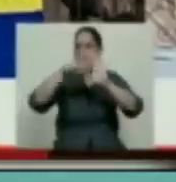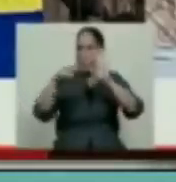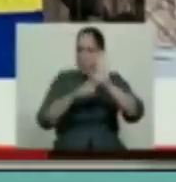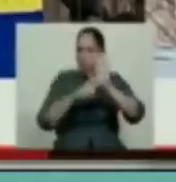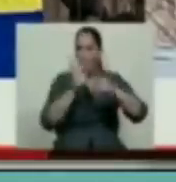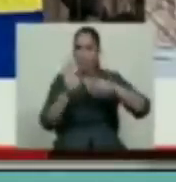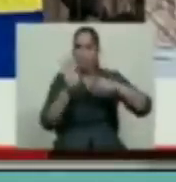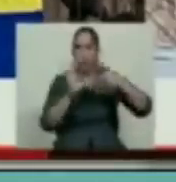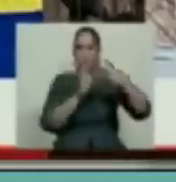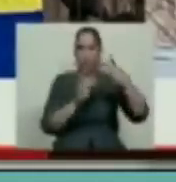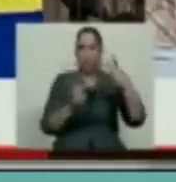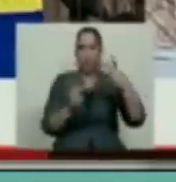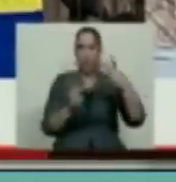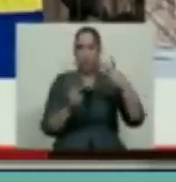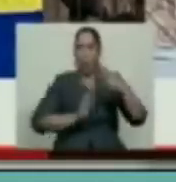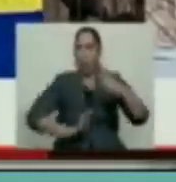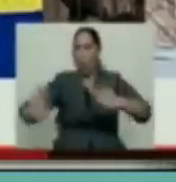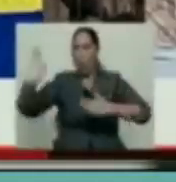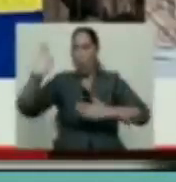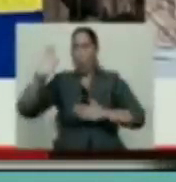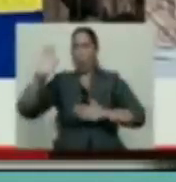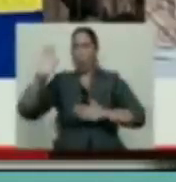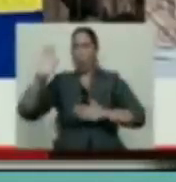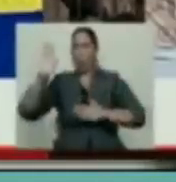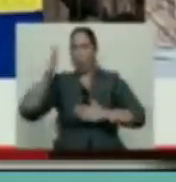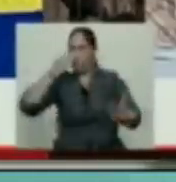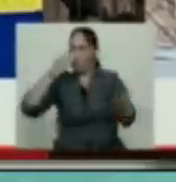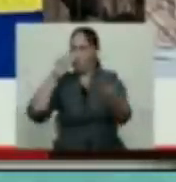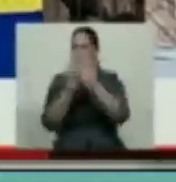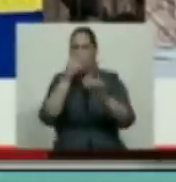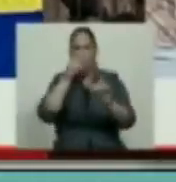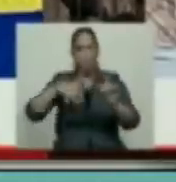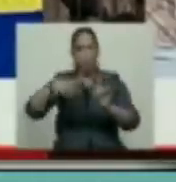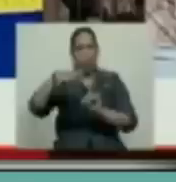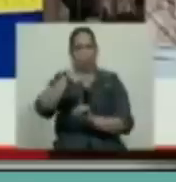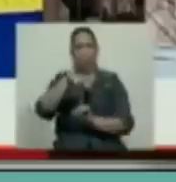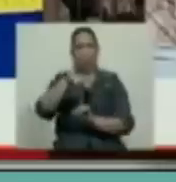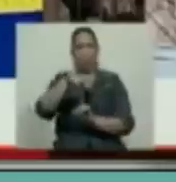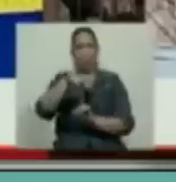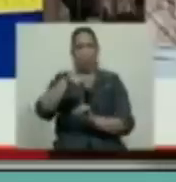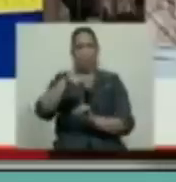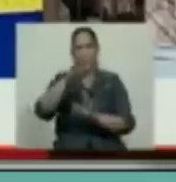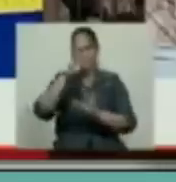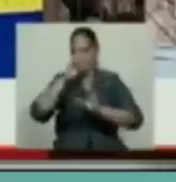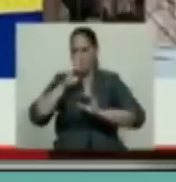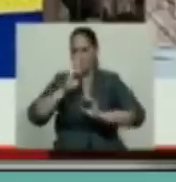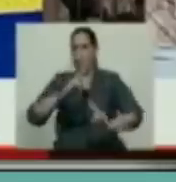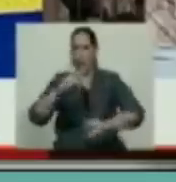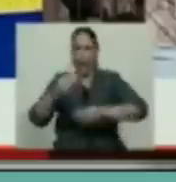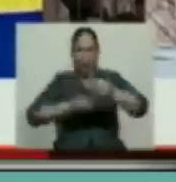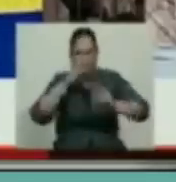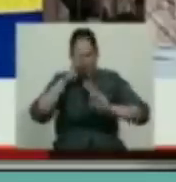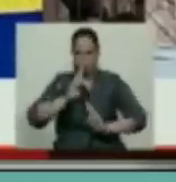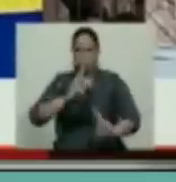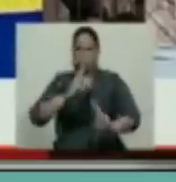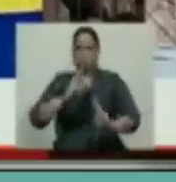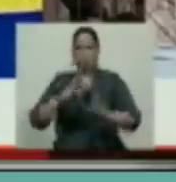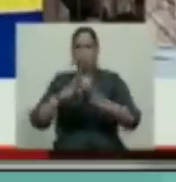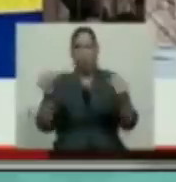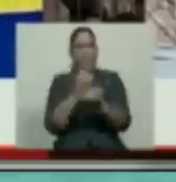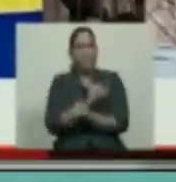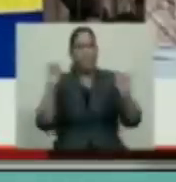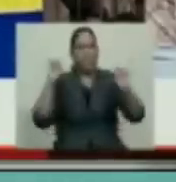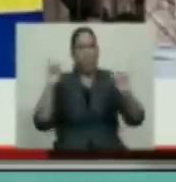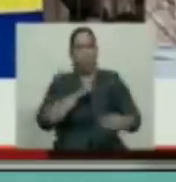petróleo. De ese monto, el 20% viene de Estados Unidos. O sea, Venezuela necesita a Estados claro. Unidos. Claro. Ahora, qué raro que